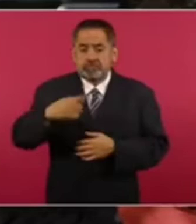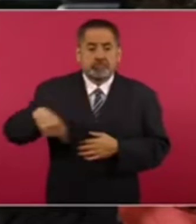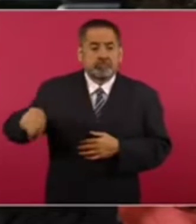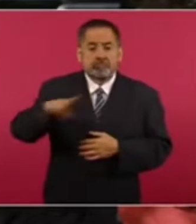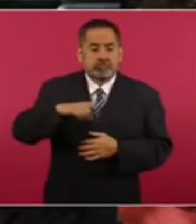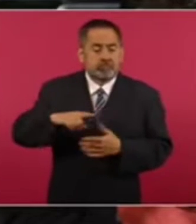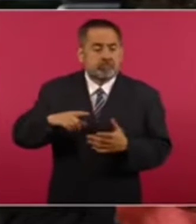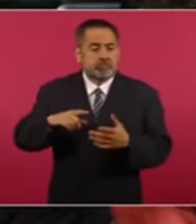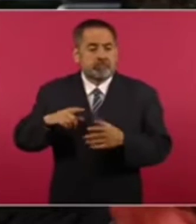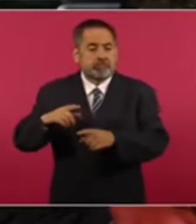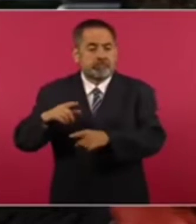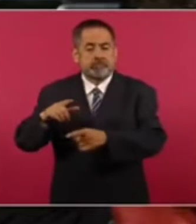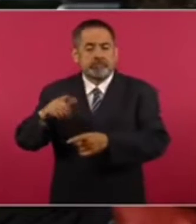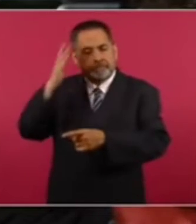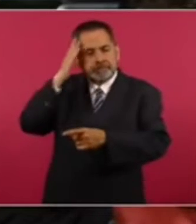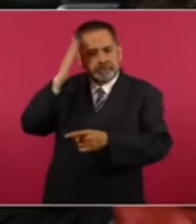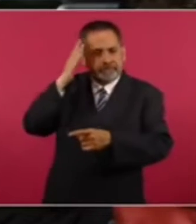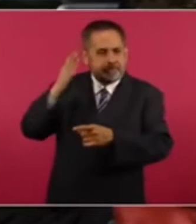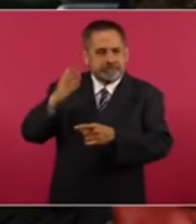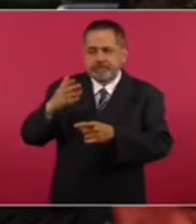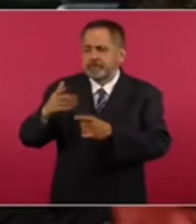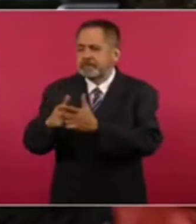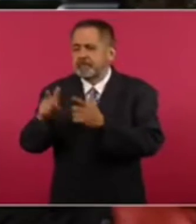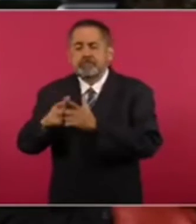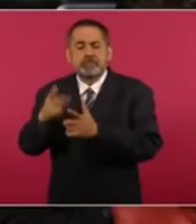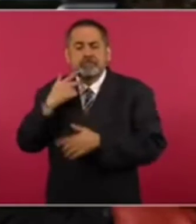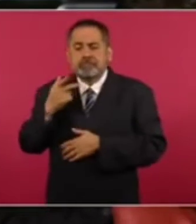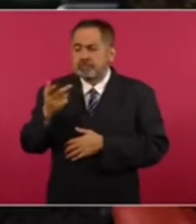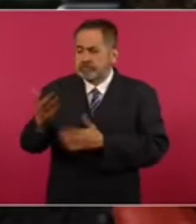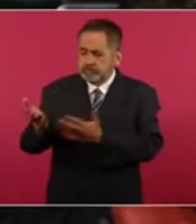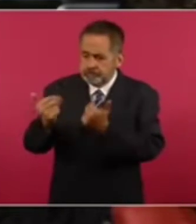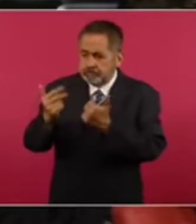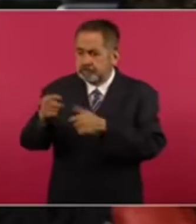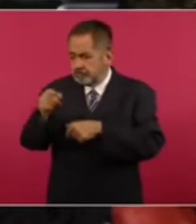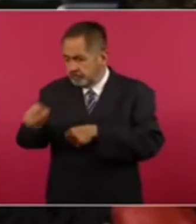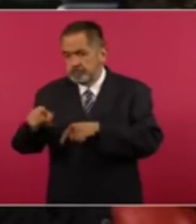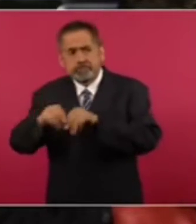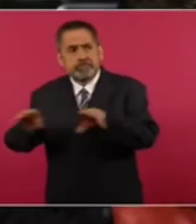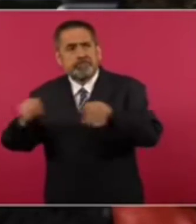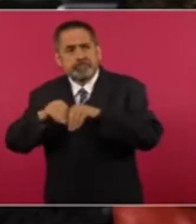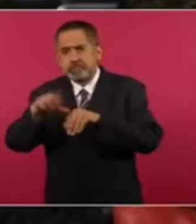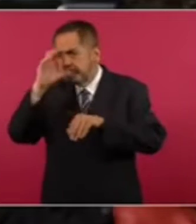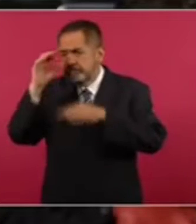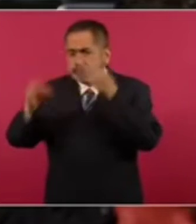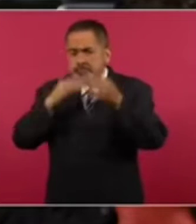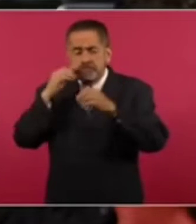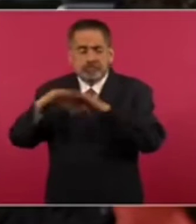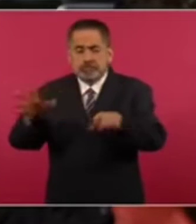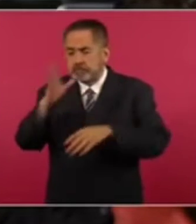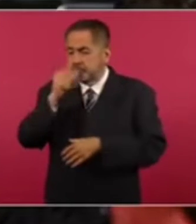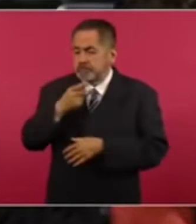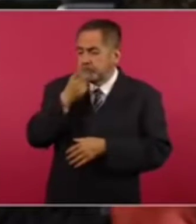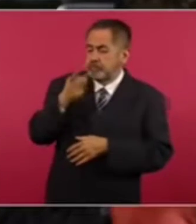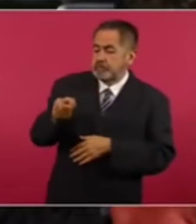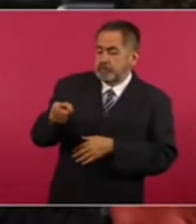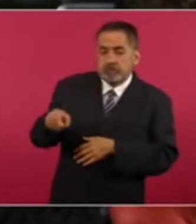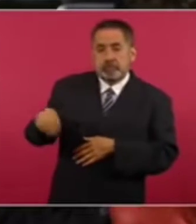le puede pedir a algún militante que mande fotografías, ¿no? Y menos que mande